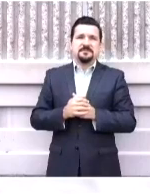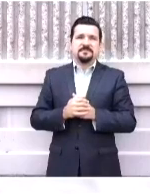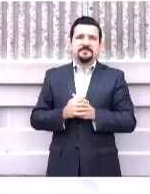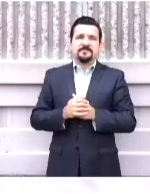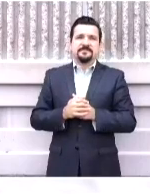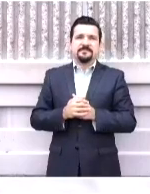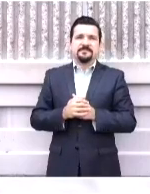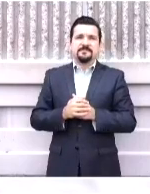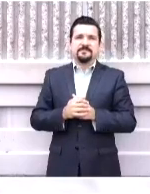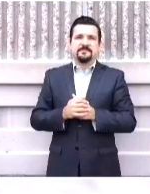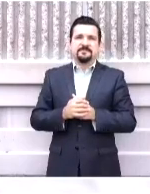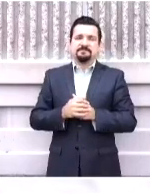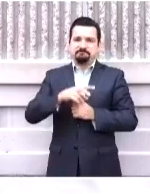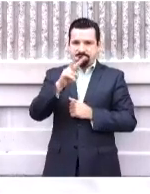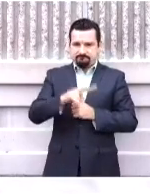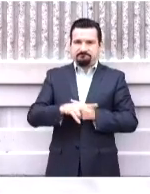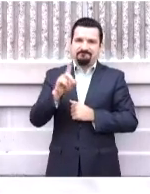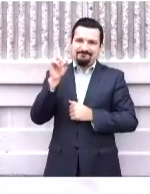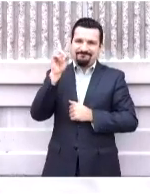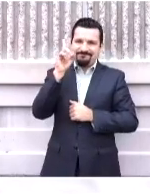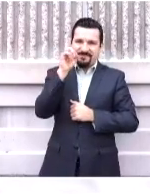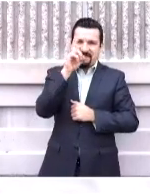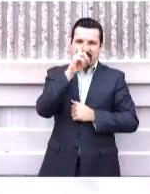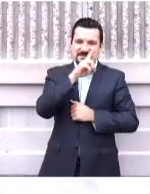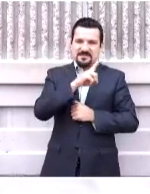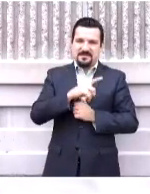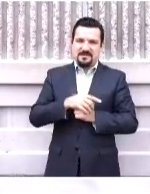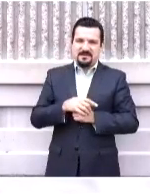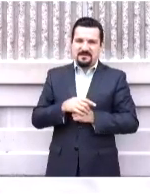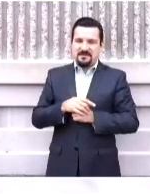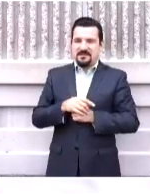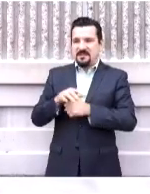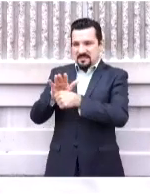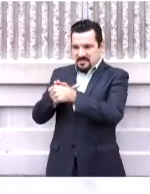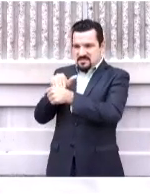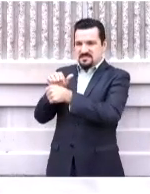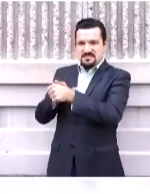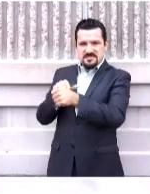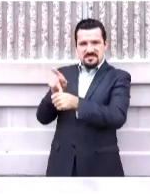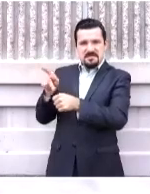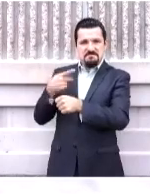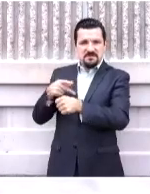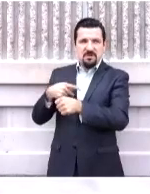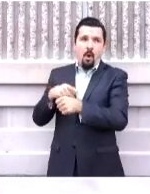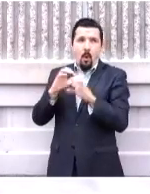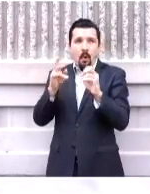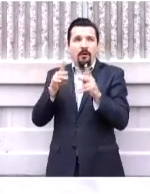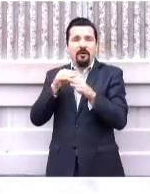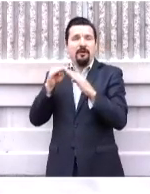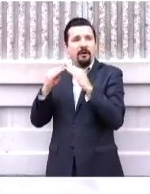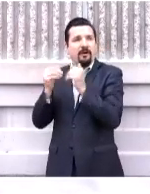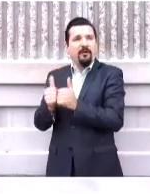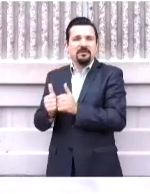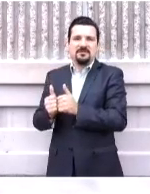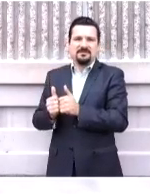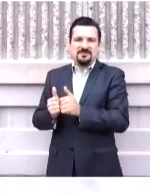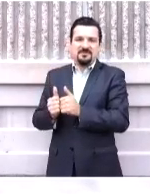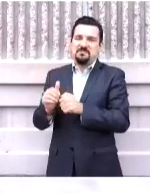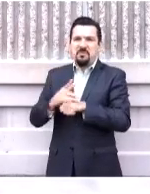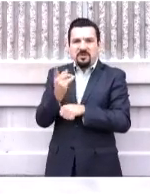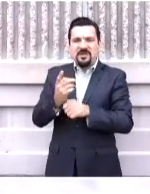Ha sido complejo lograr el convencimiento de estas personas porque sabemos que es una